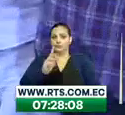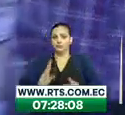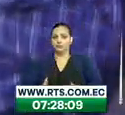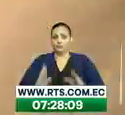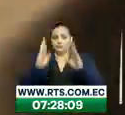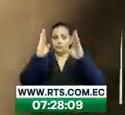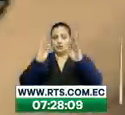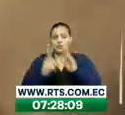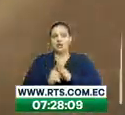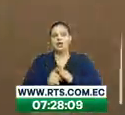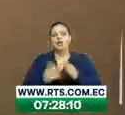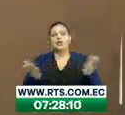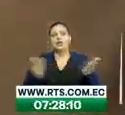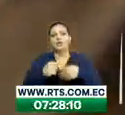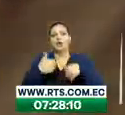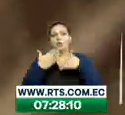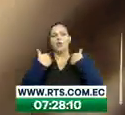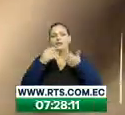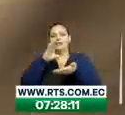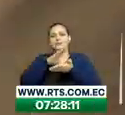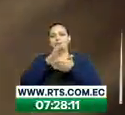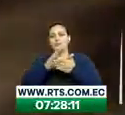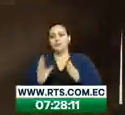su condición médica.